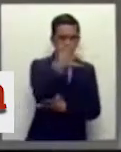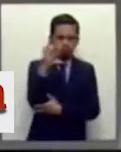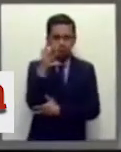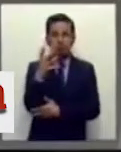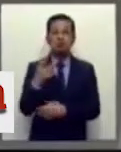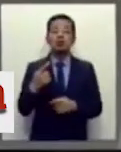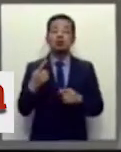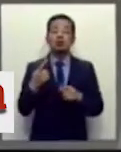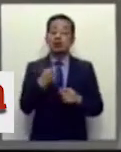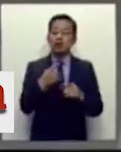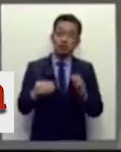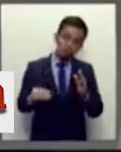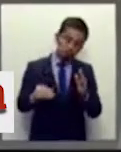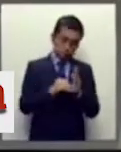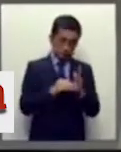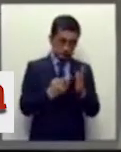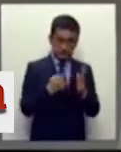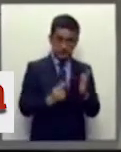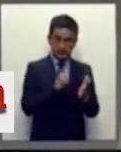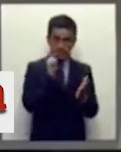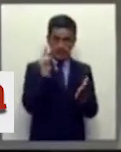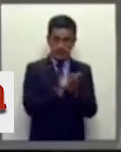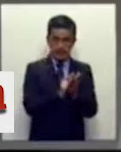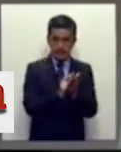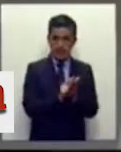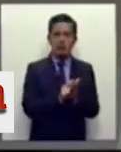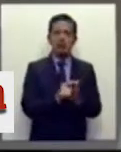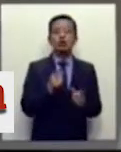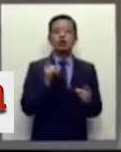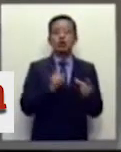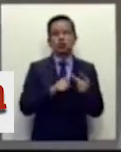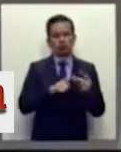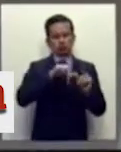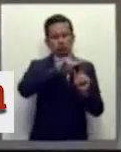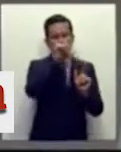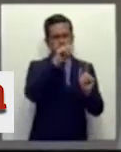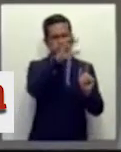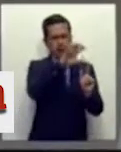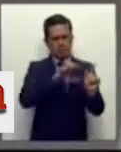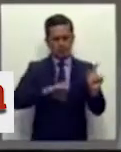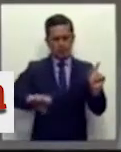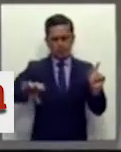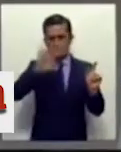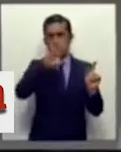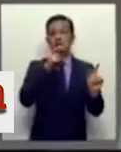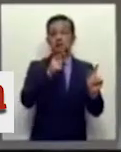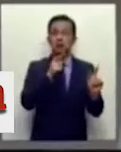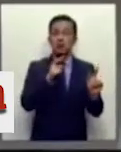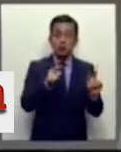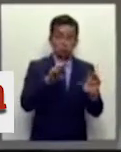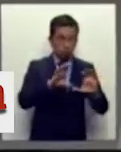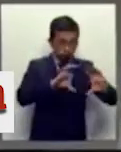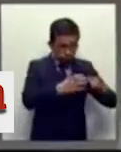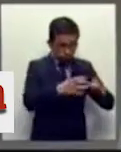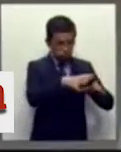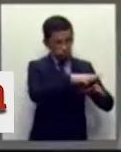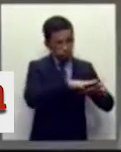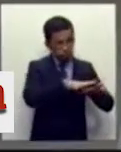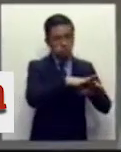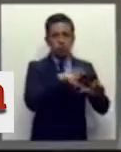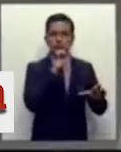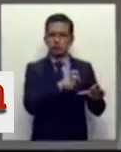la mencionada ley en las zonas del territorio nacional en la que los ambientes originales no han